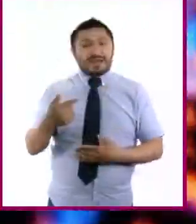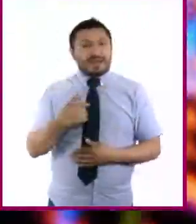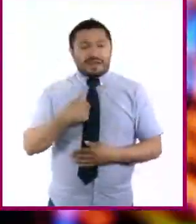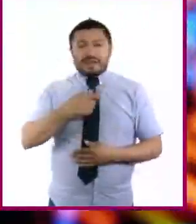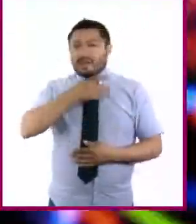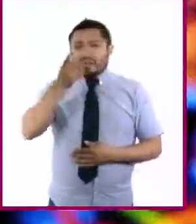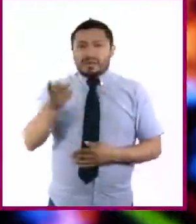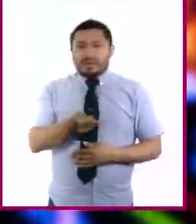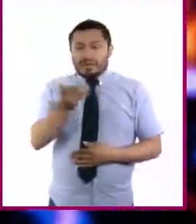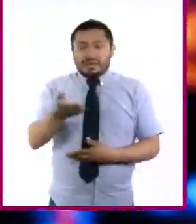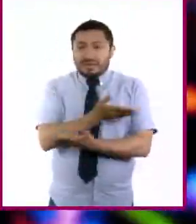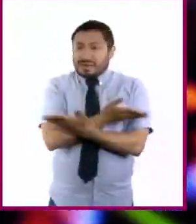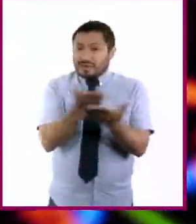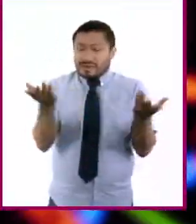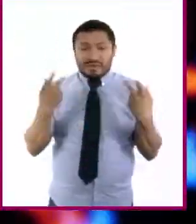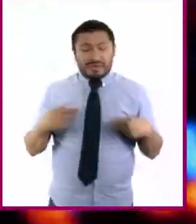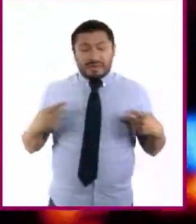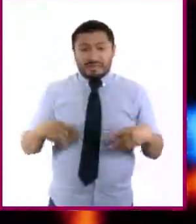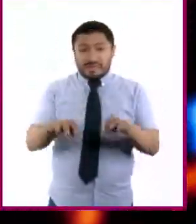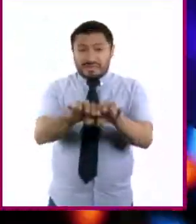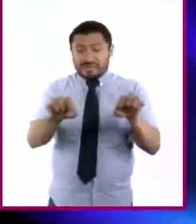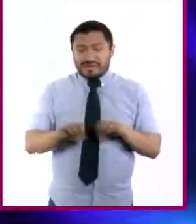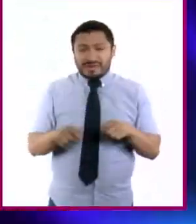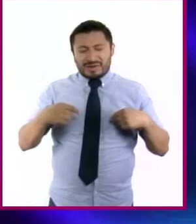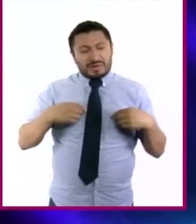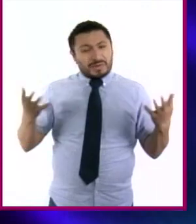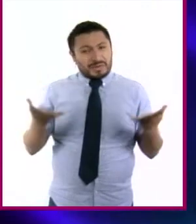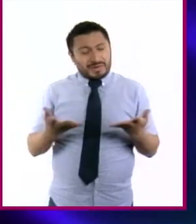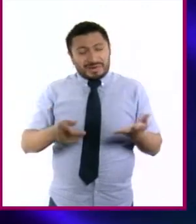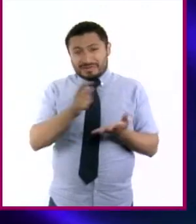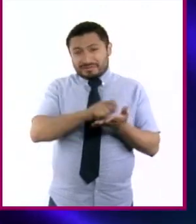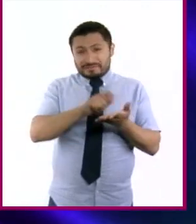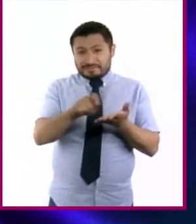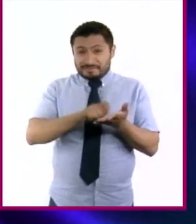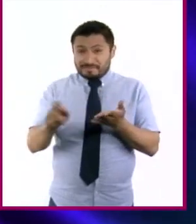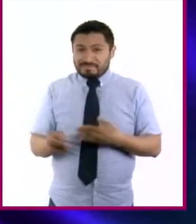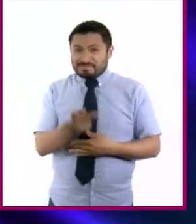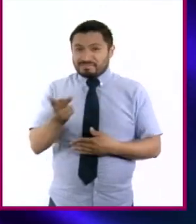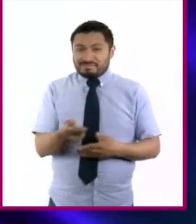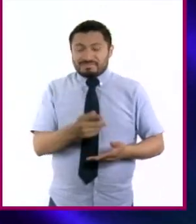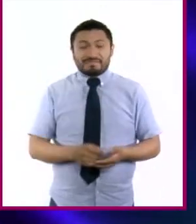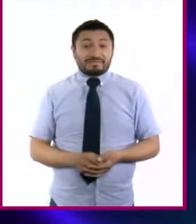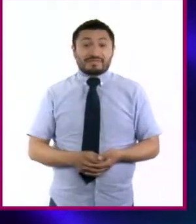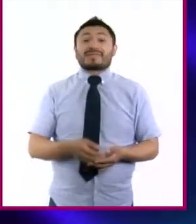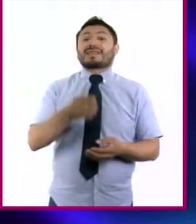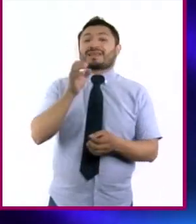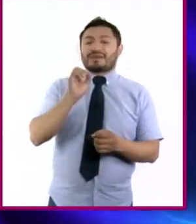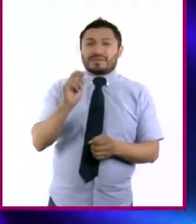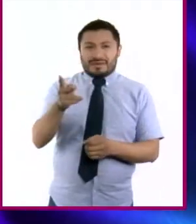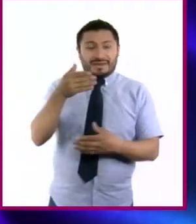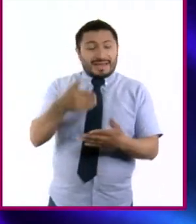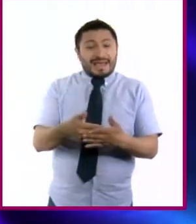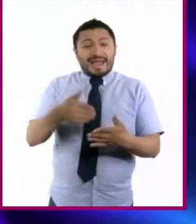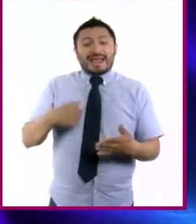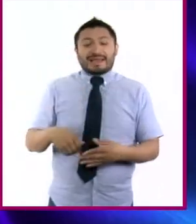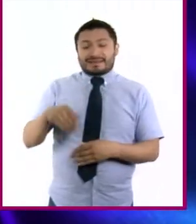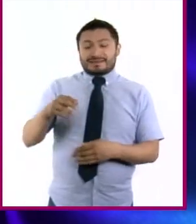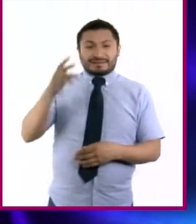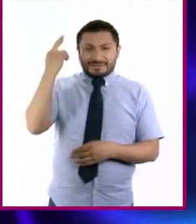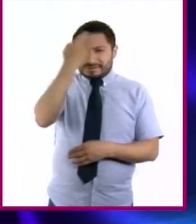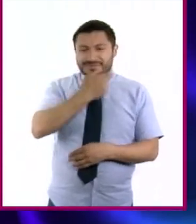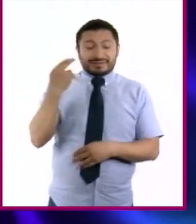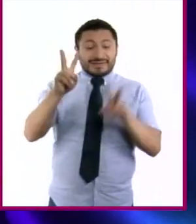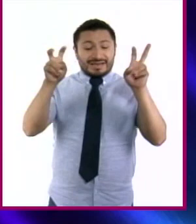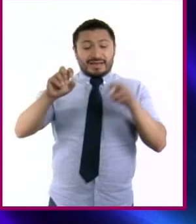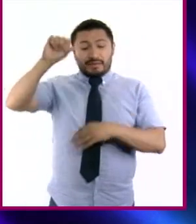a toda la producción ahorita. La diseñé yo solito. Pues ¿qué te parece si antes de aplicarla checamos el tema de hoy?